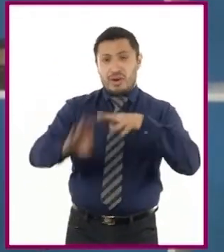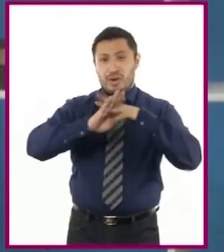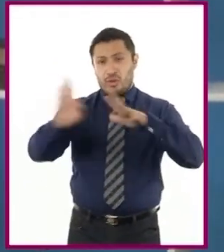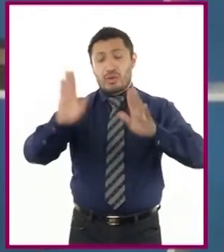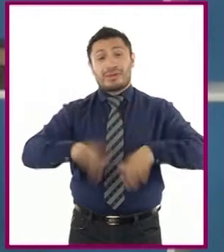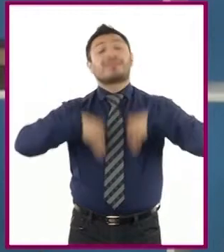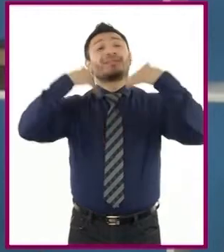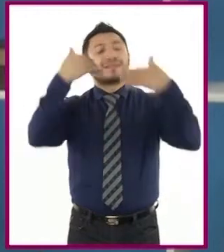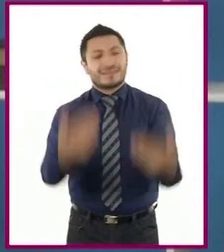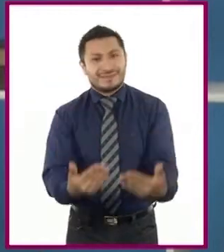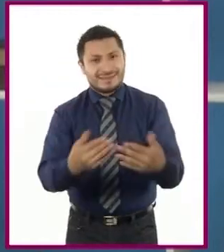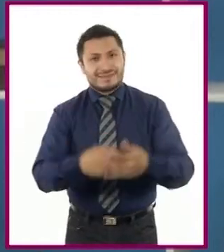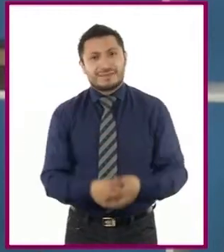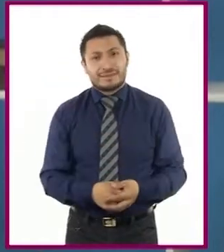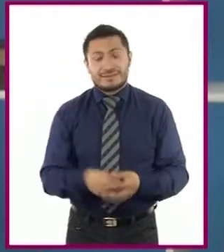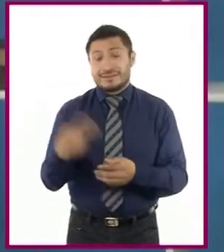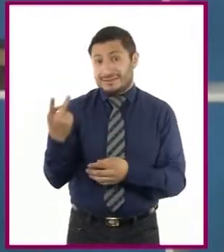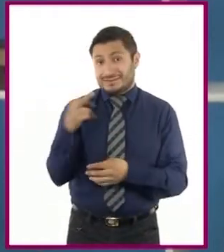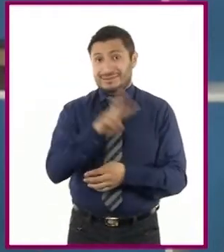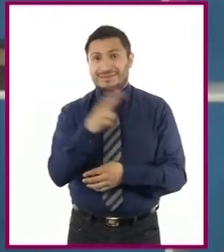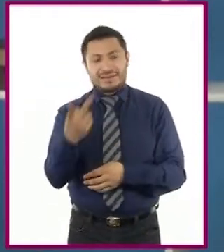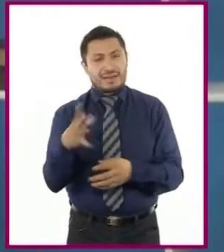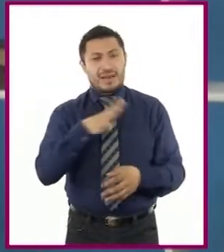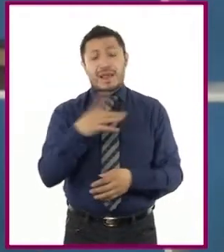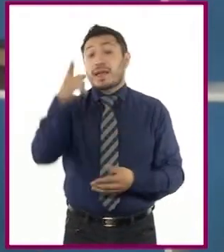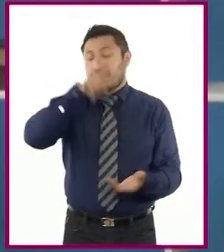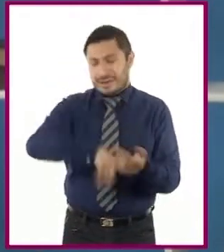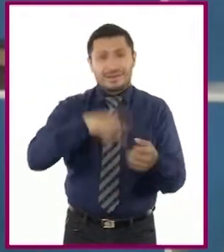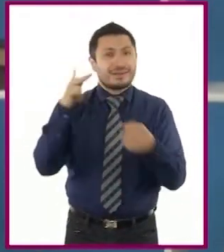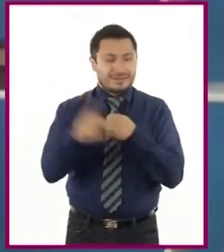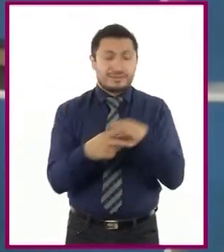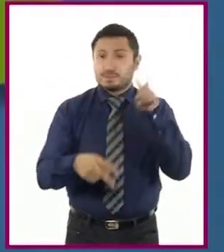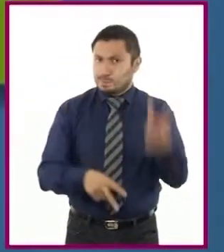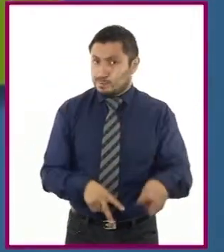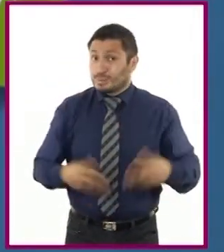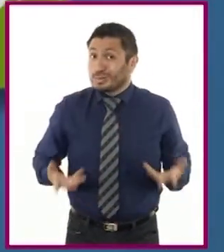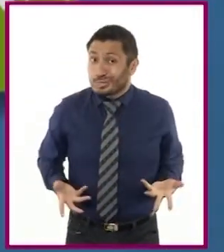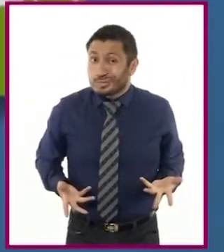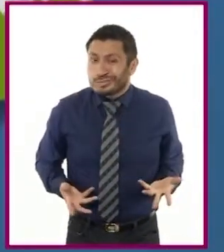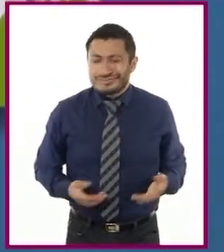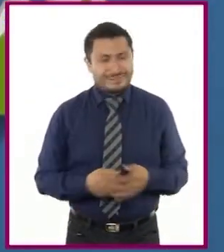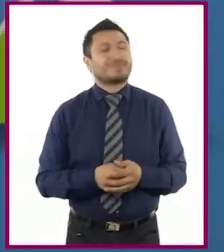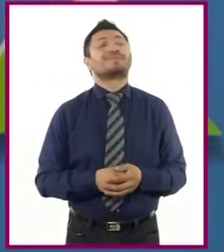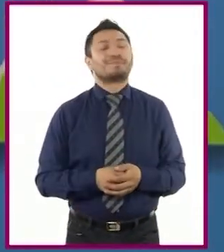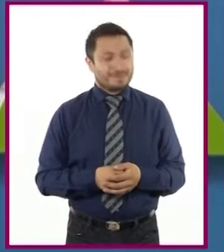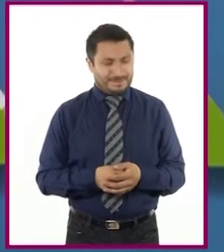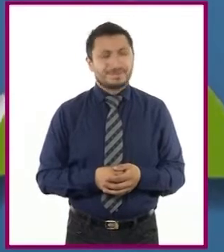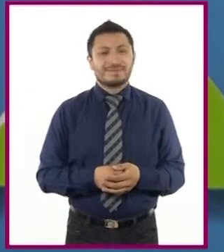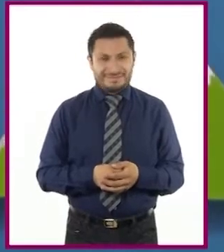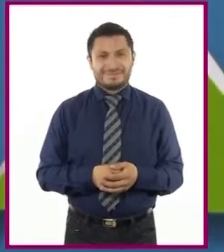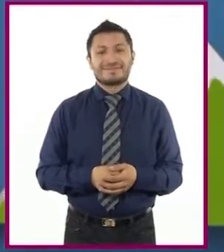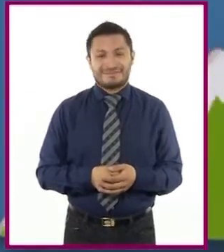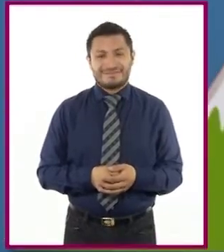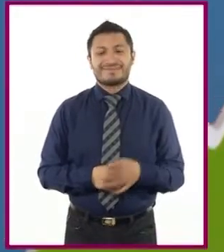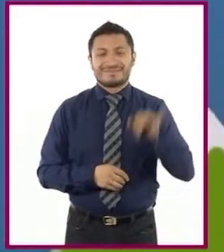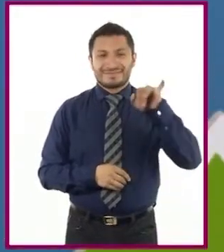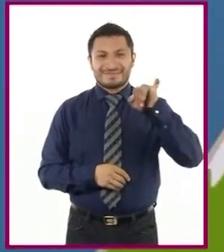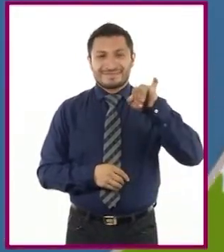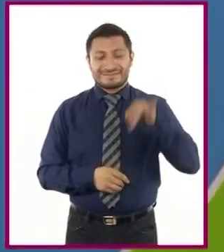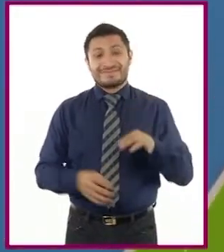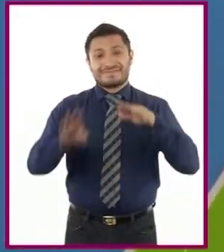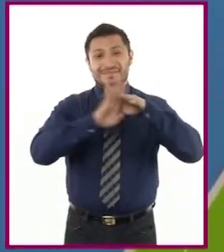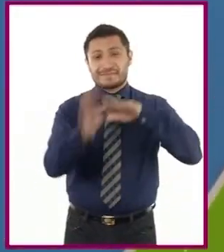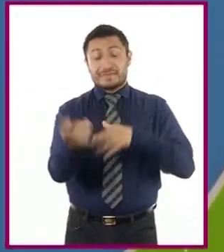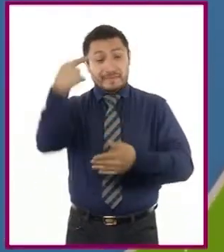migración externa. Ambas se dan en nuestro país, ¿cierto? Así es. La migración